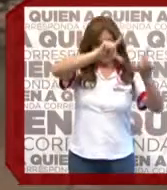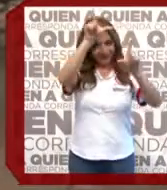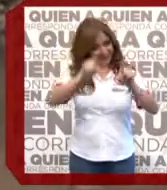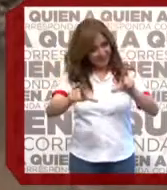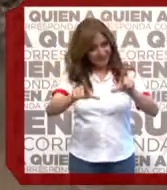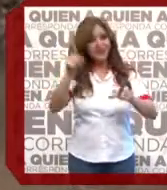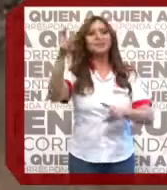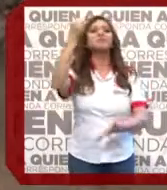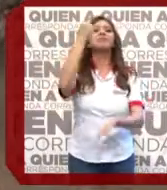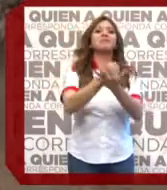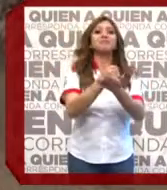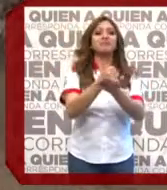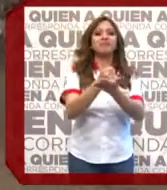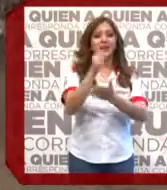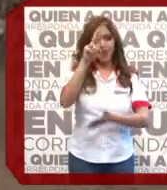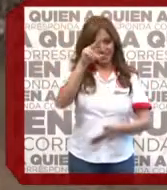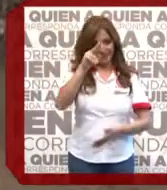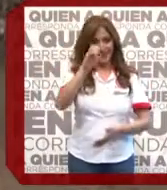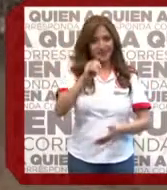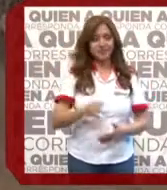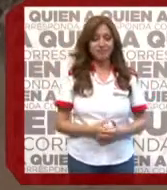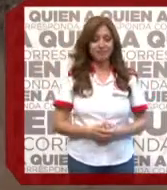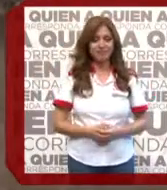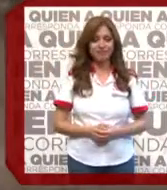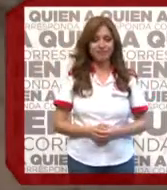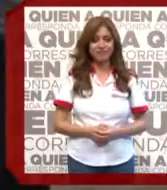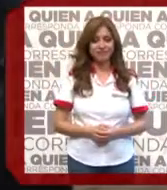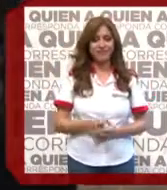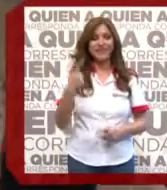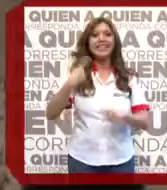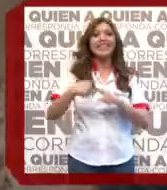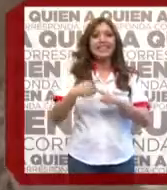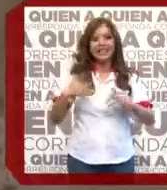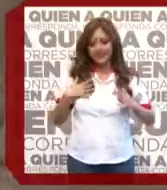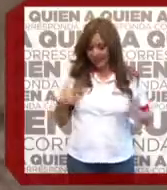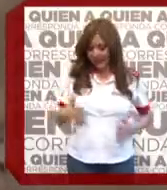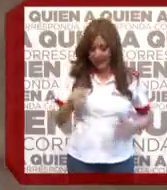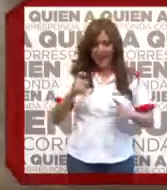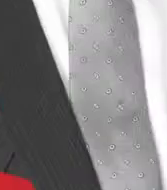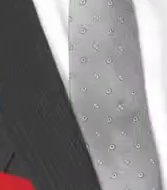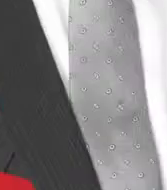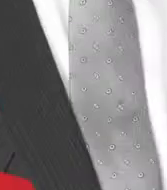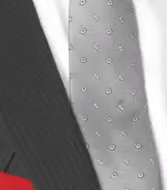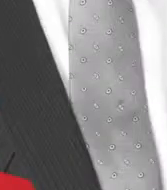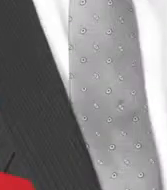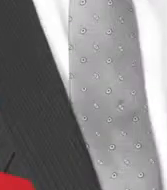la República Mexicana para quien corresponda. El urbanito. Ahora quién me seca. A ver, a ver.